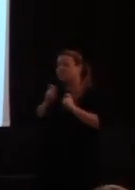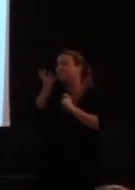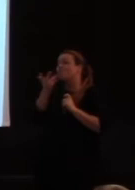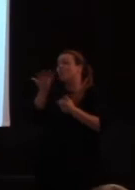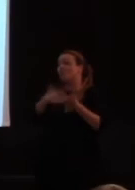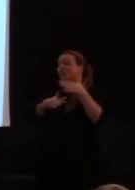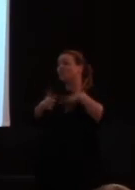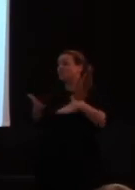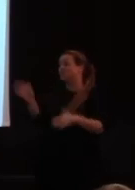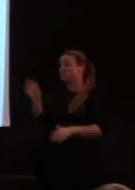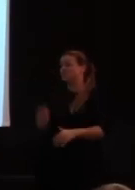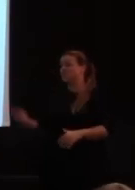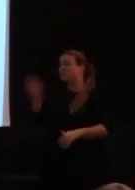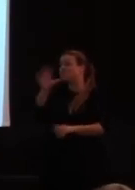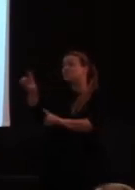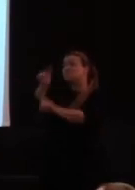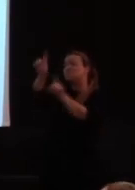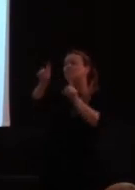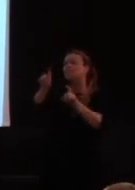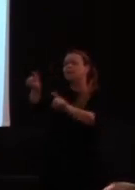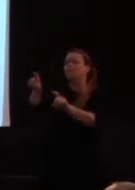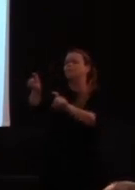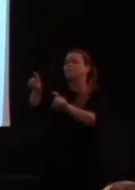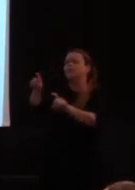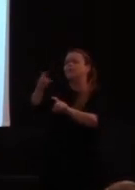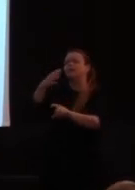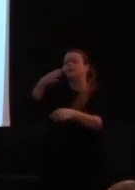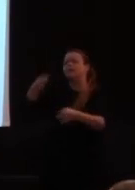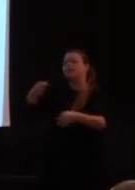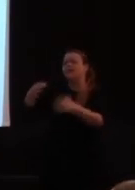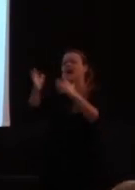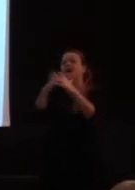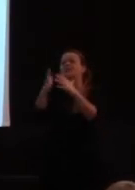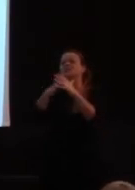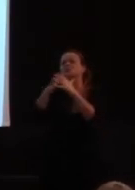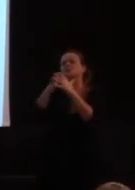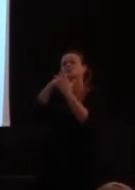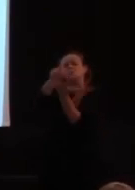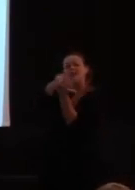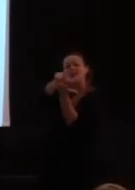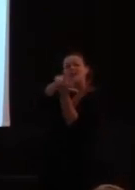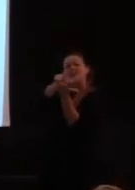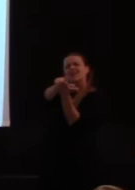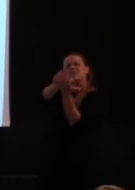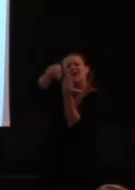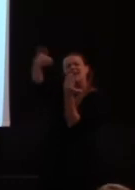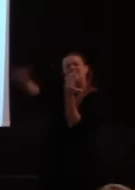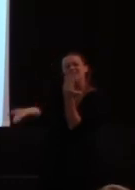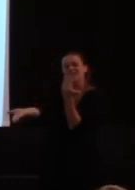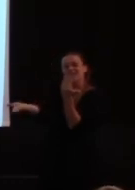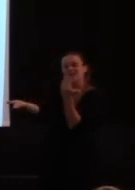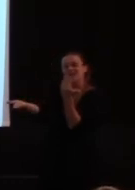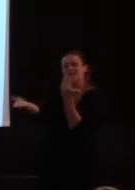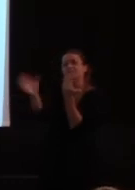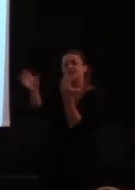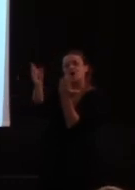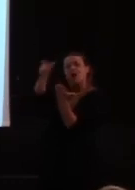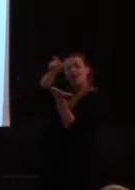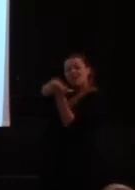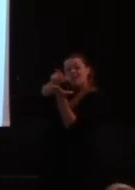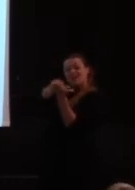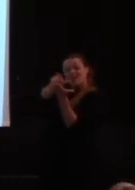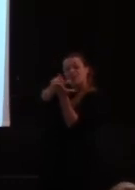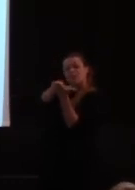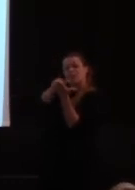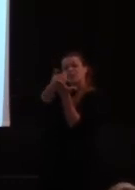son preguntas que forman parte de la estructura externa de la lengua. Sin embargo, las inferencias, lo que hay detrás, lo que hay